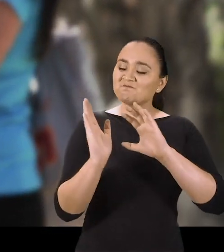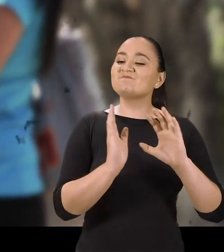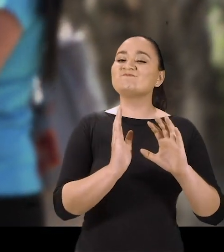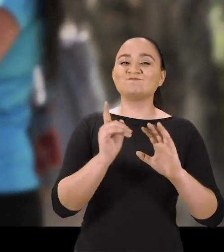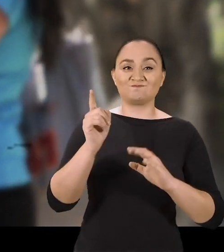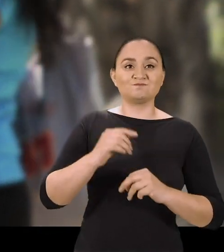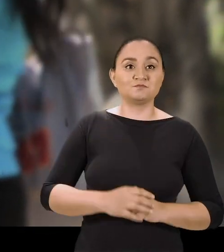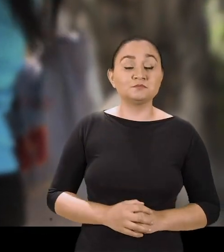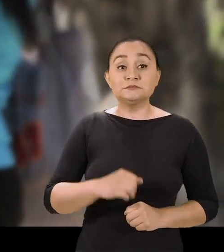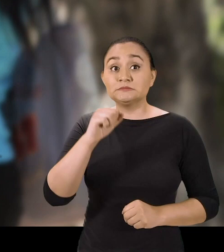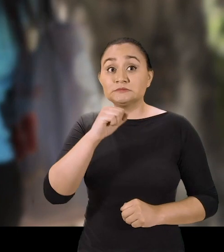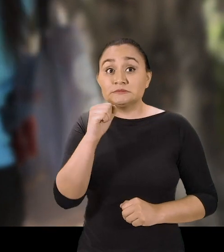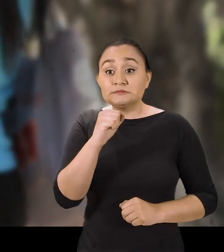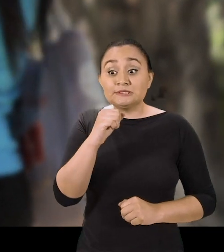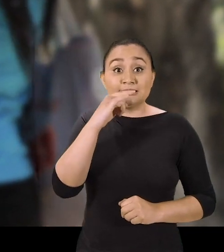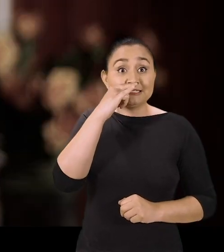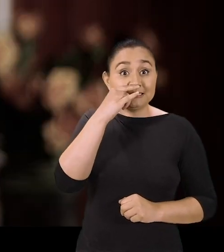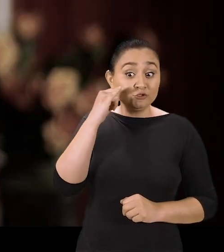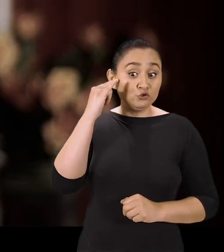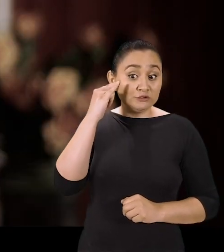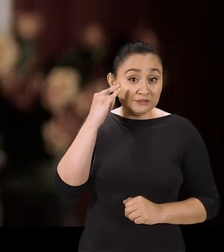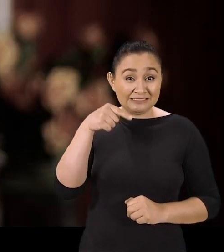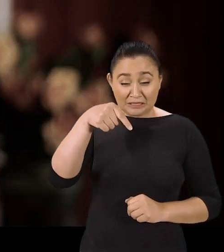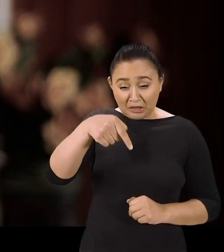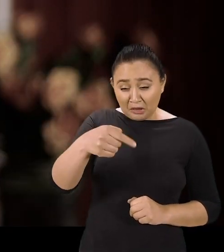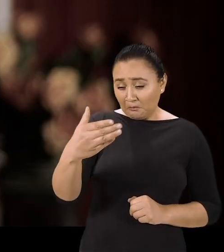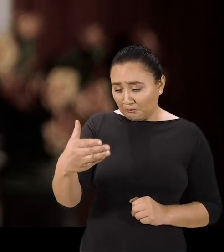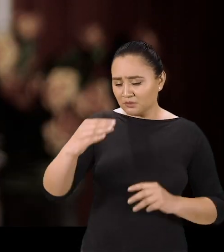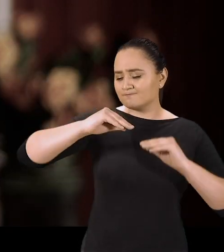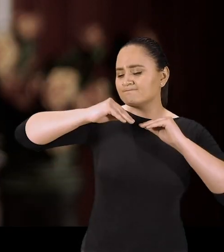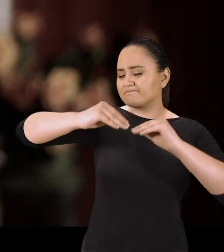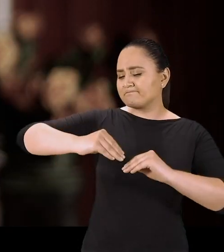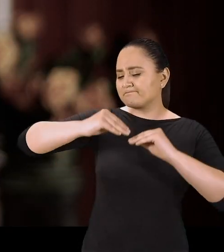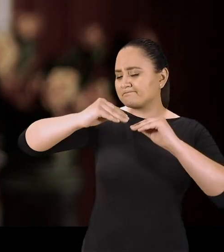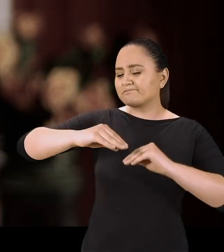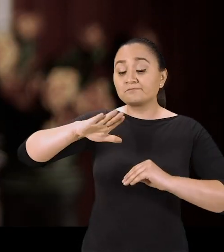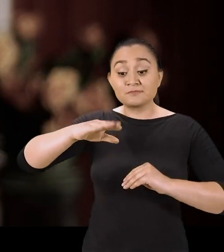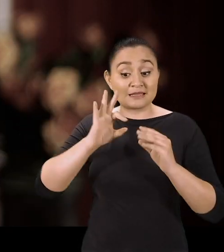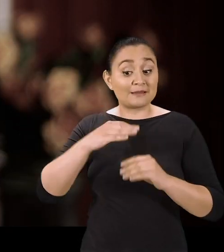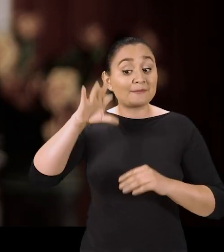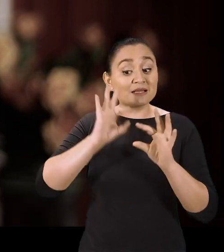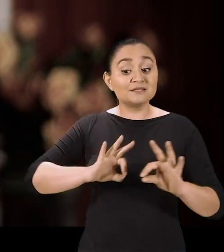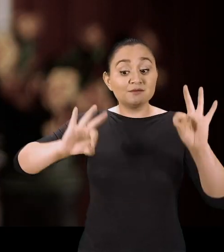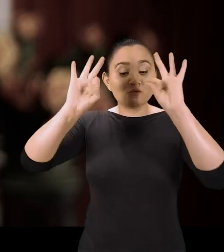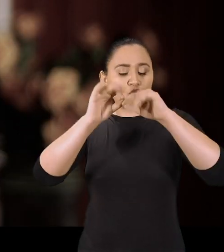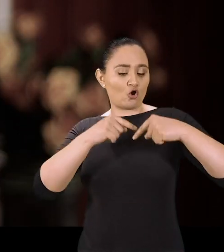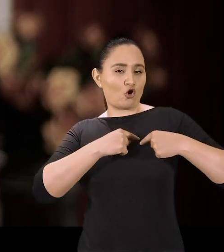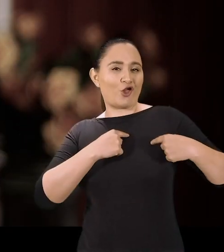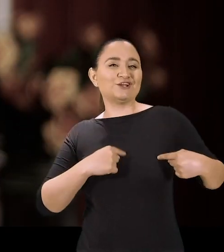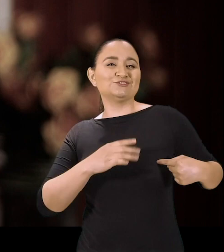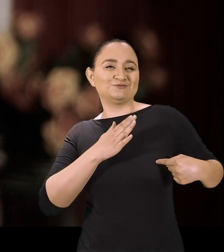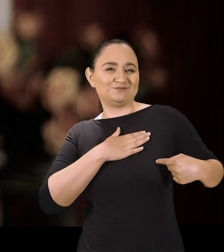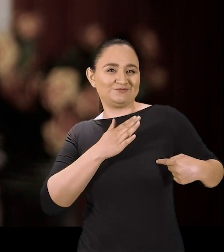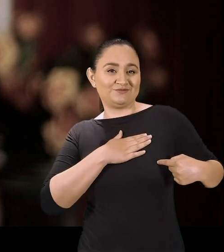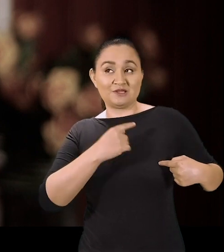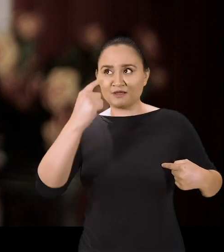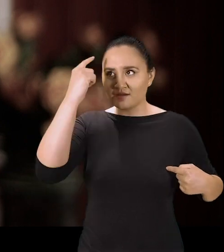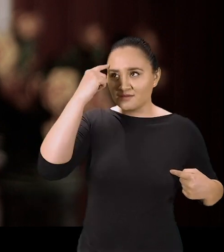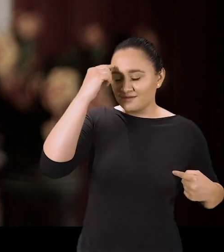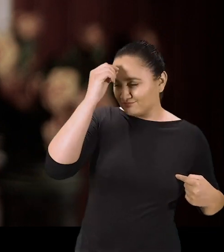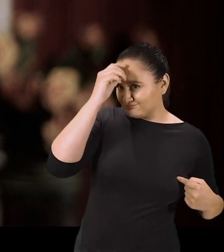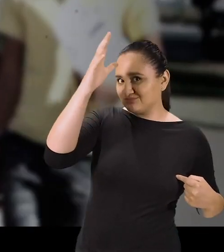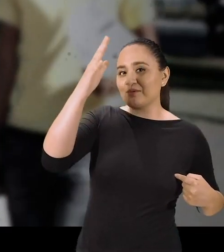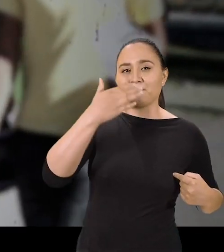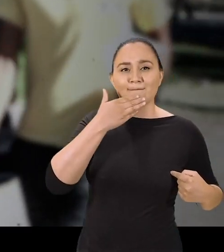que por el asunto del cuerpo enseñarles desde pequeñas qué lo más importante es lo que tienen en su corazón